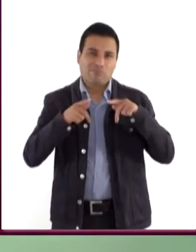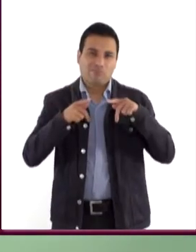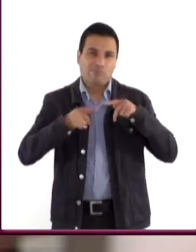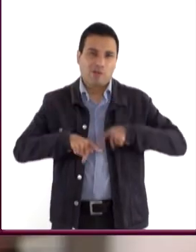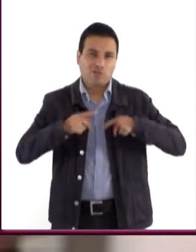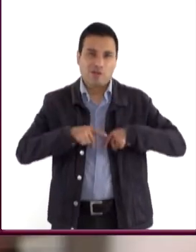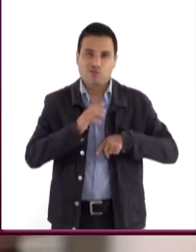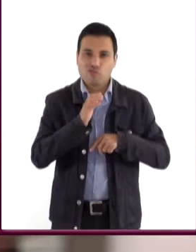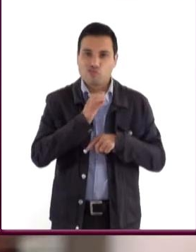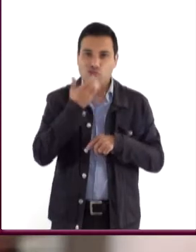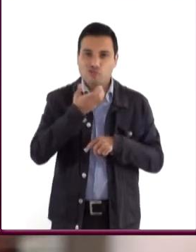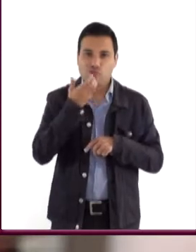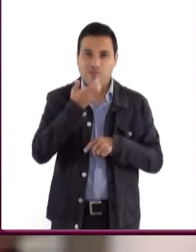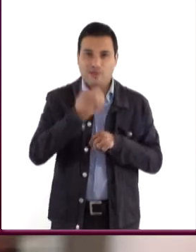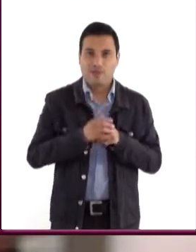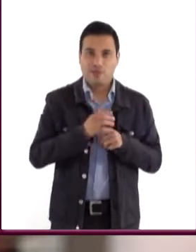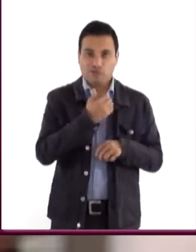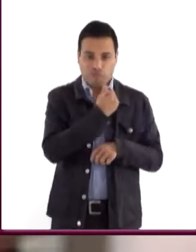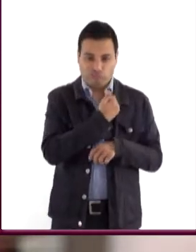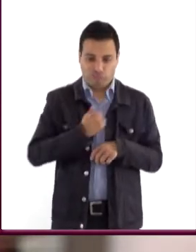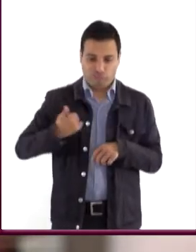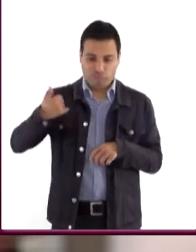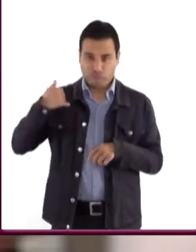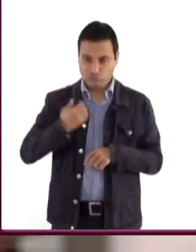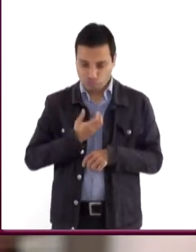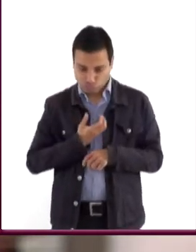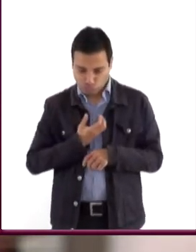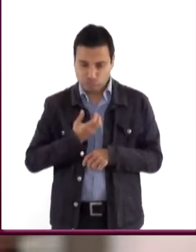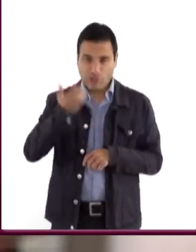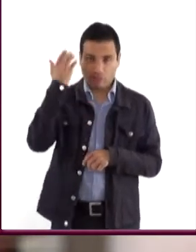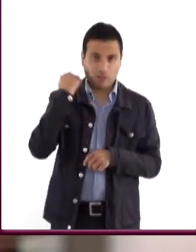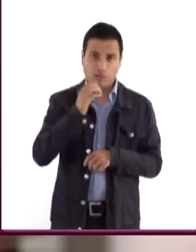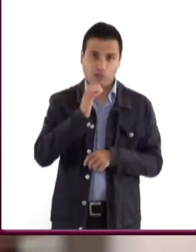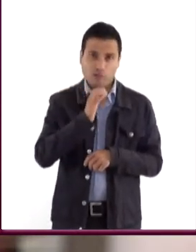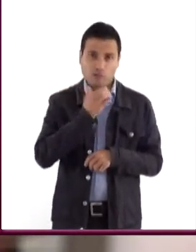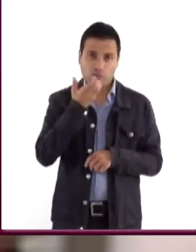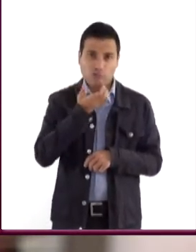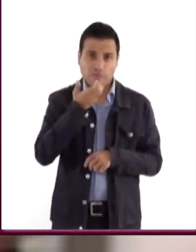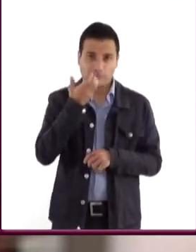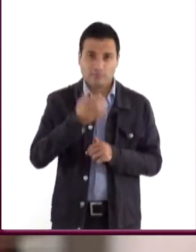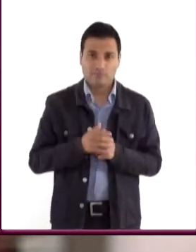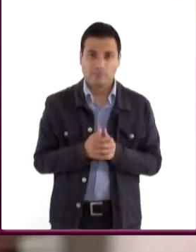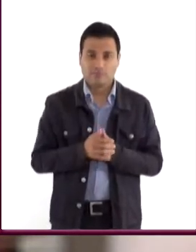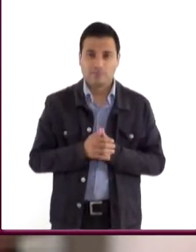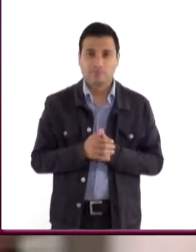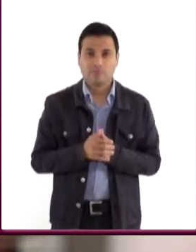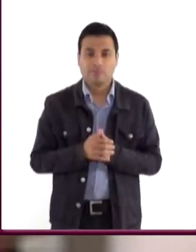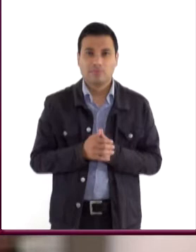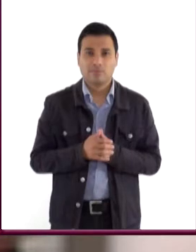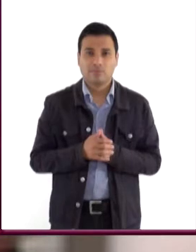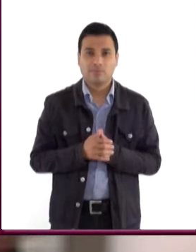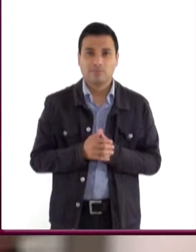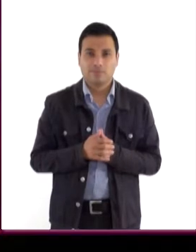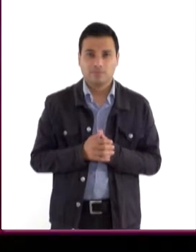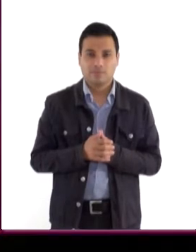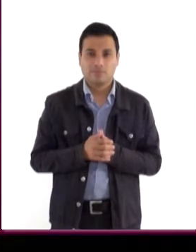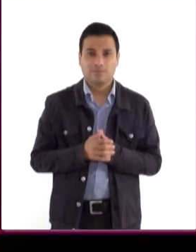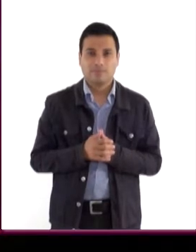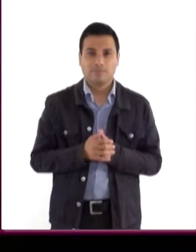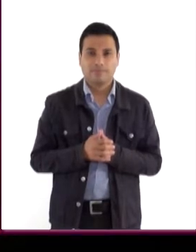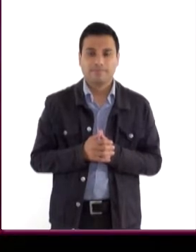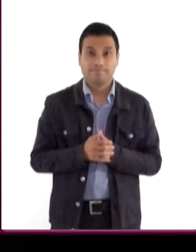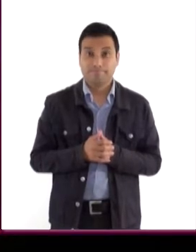dije, aunque suena bastante cruel y como esclavizante, y que bueno, que